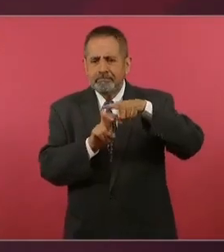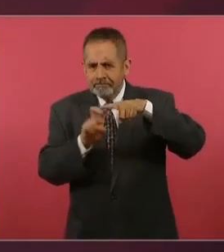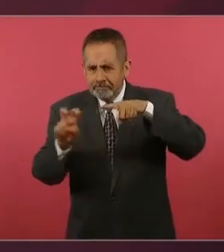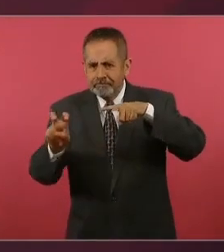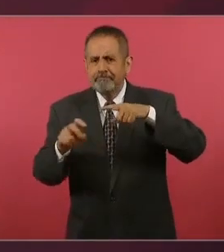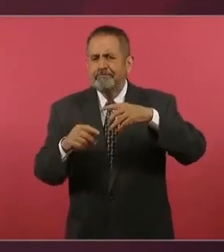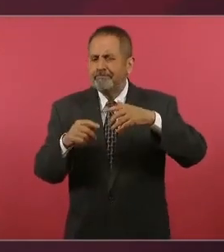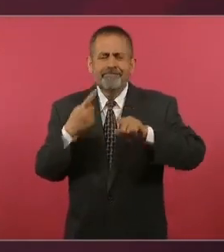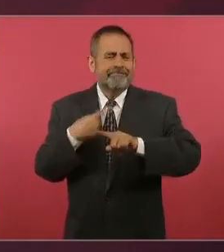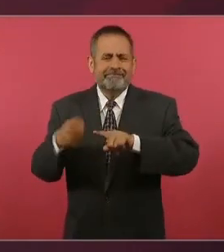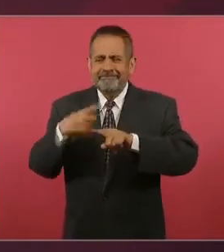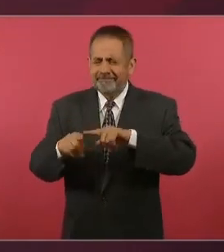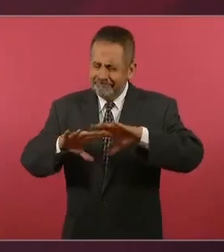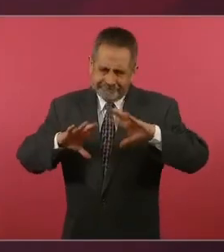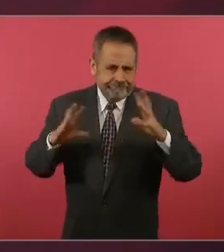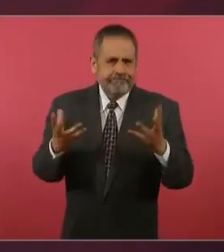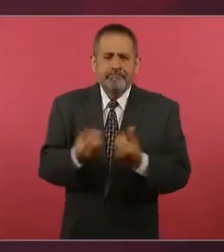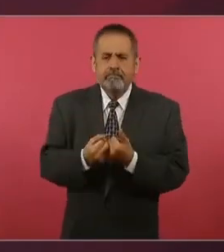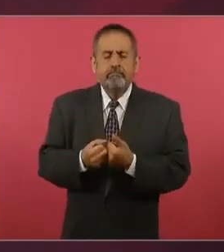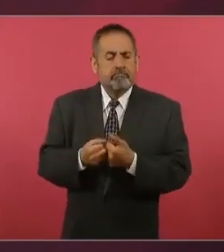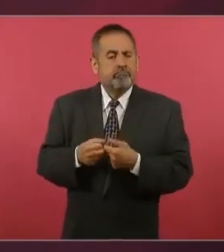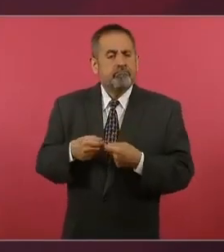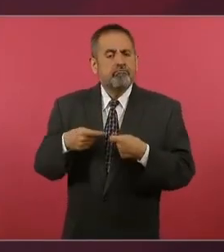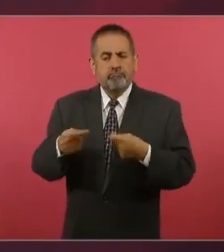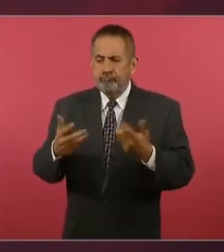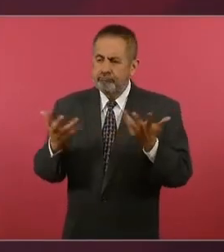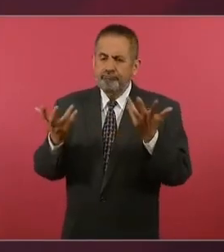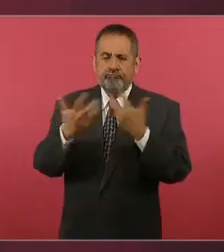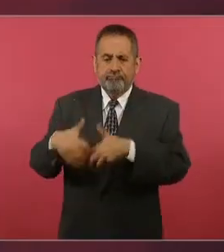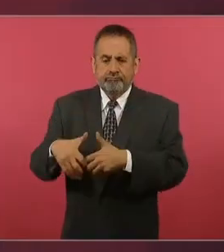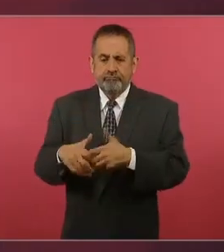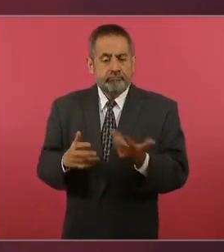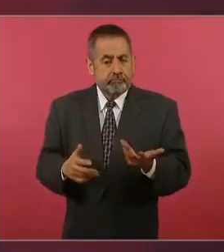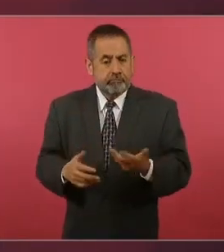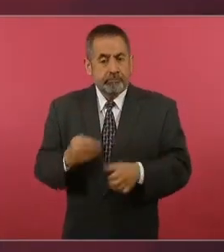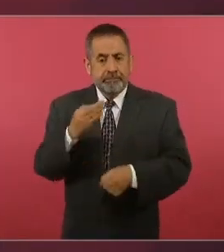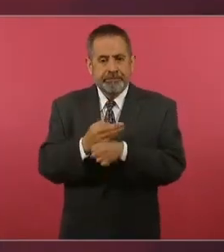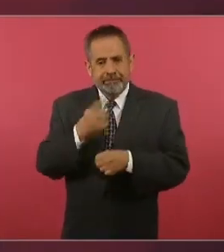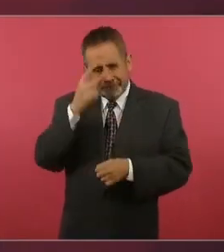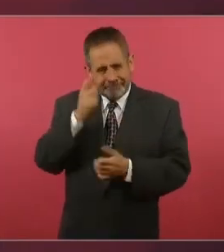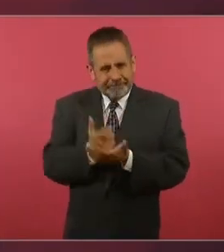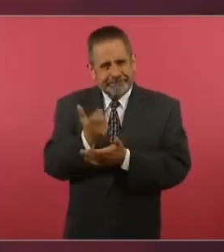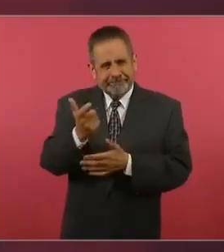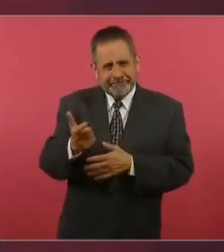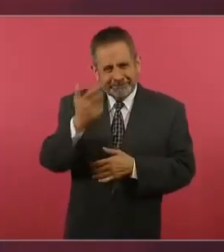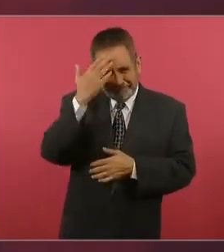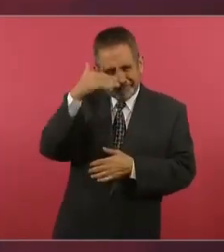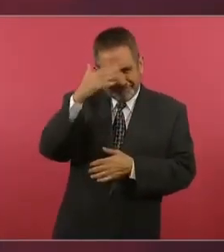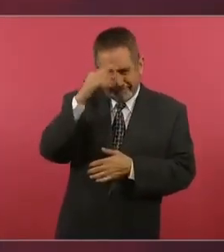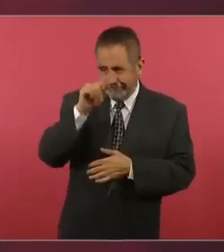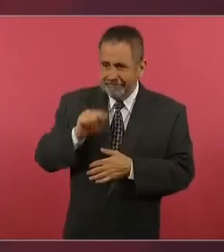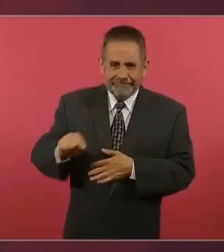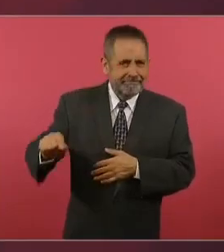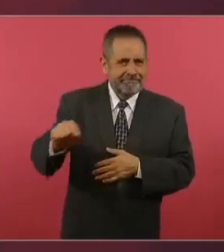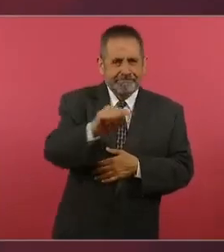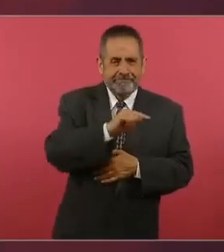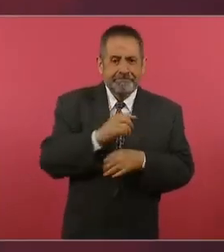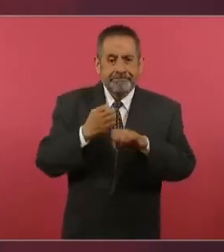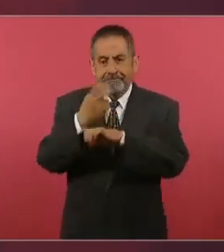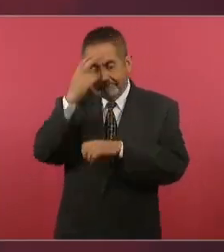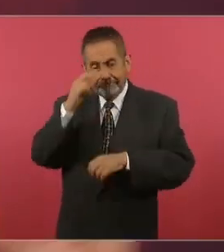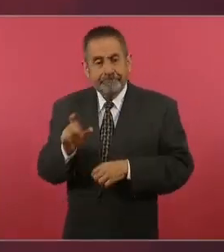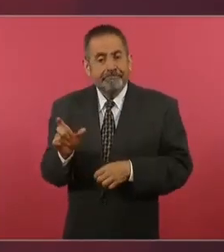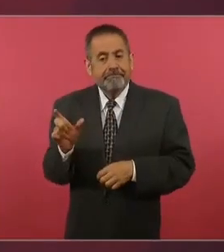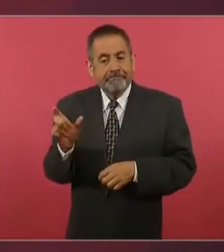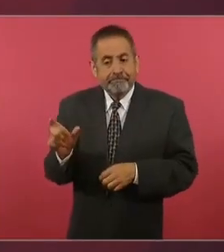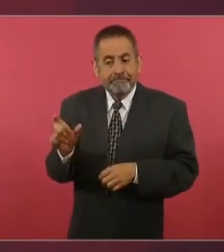todos los transportes. Hoy en día ya el medio de pago que tenemos en algunos de los sistemas de transporte masivo en el Estado de México